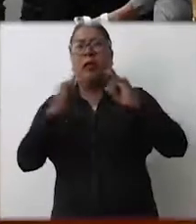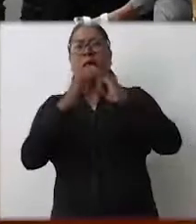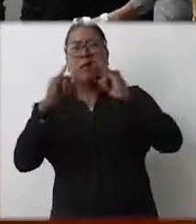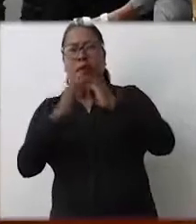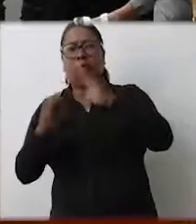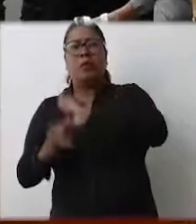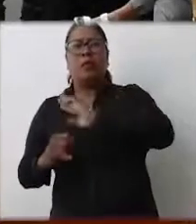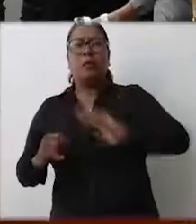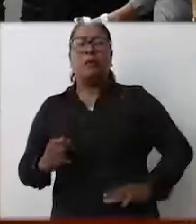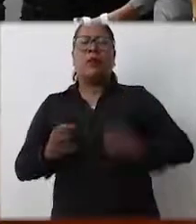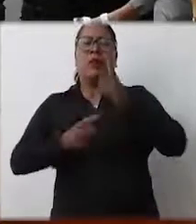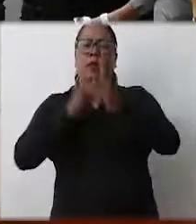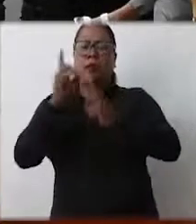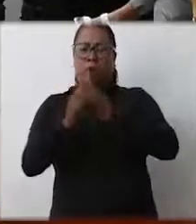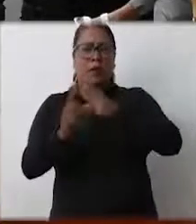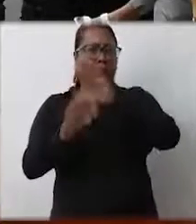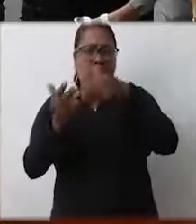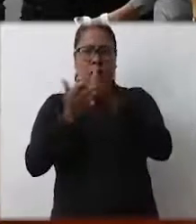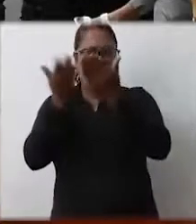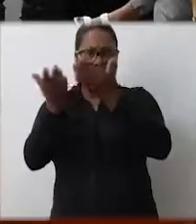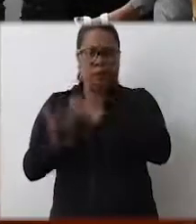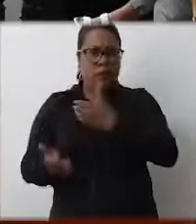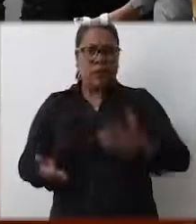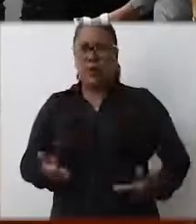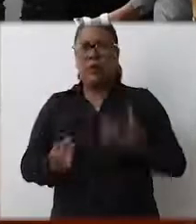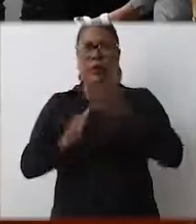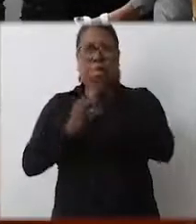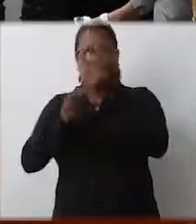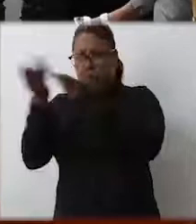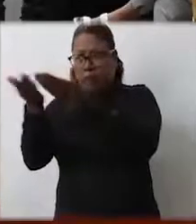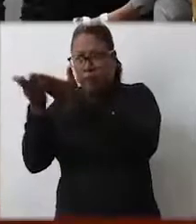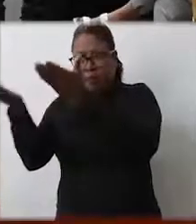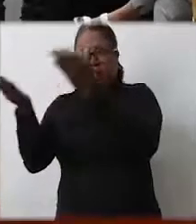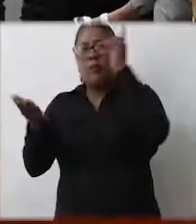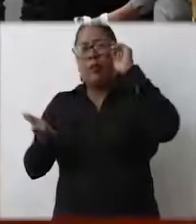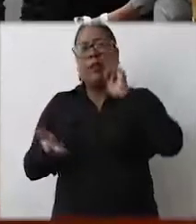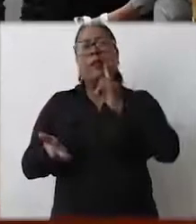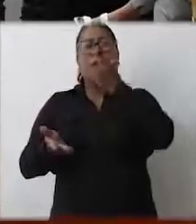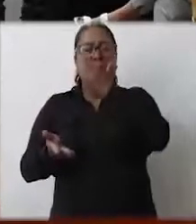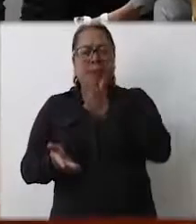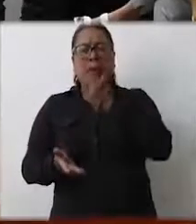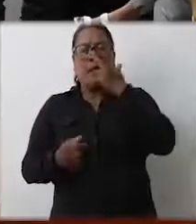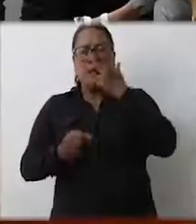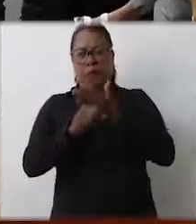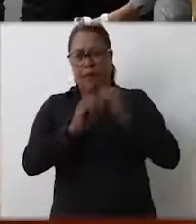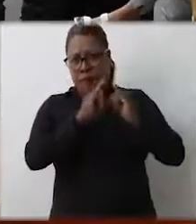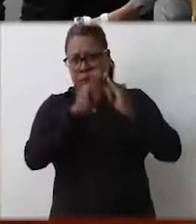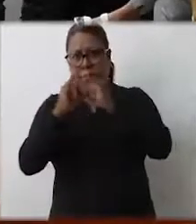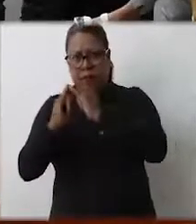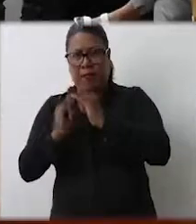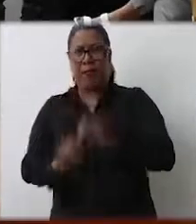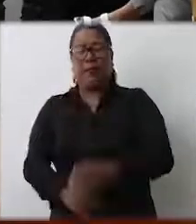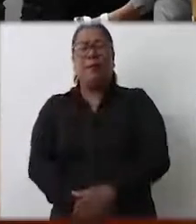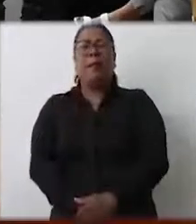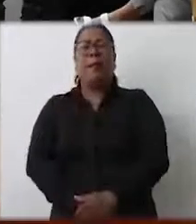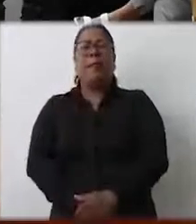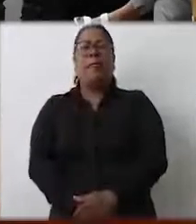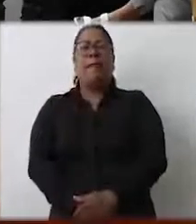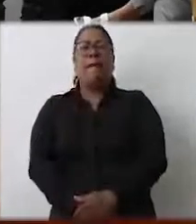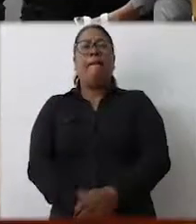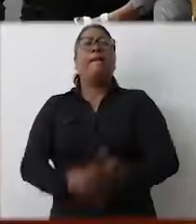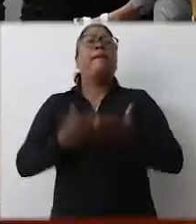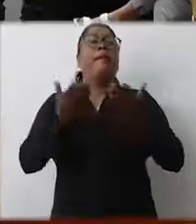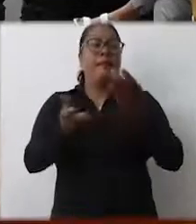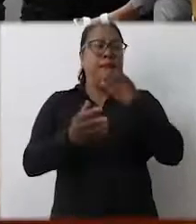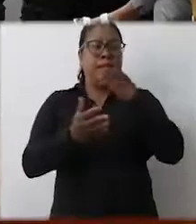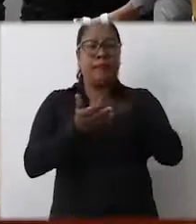se ha turnado a la Comisión de Normatividad y Nomenclatura Municipal para su estudio y dictamen correspondiente. En